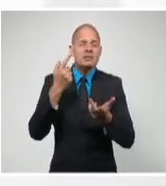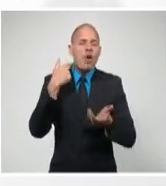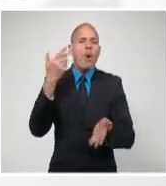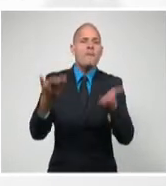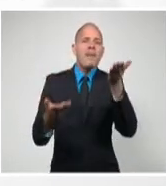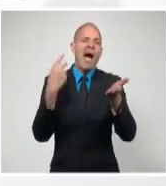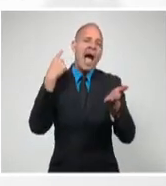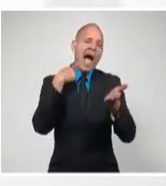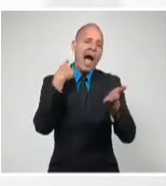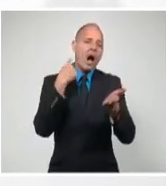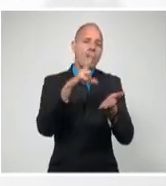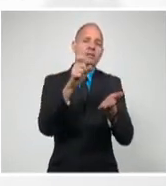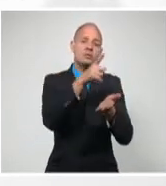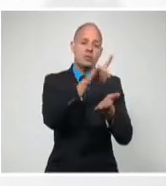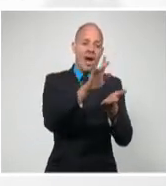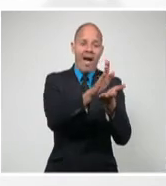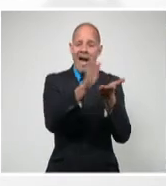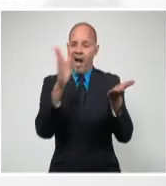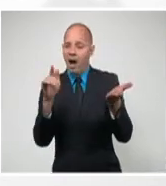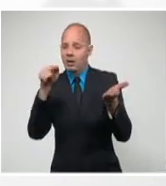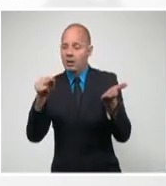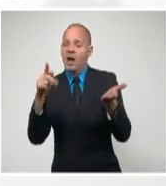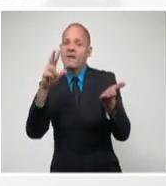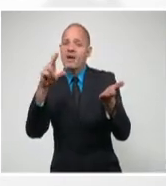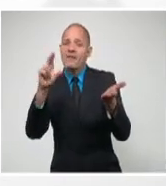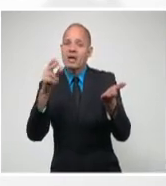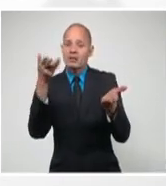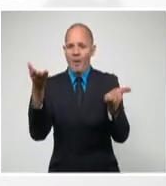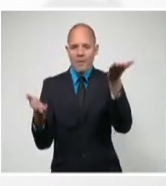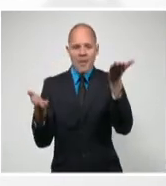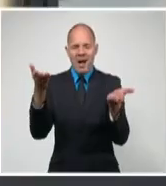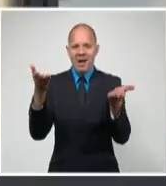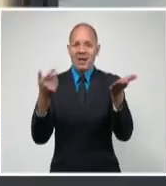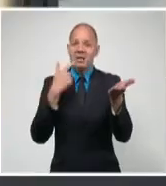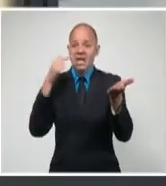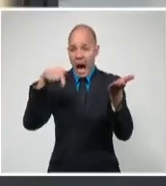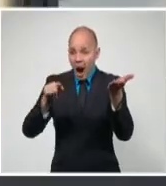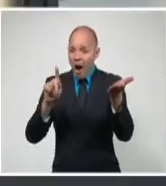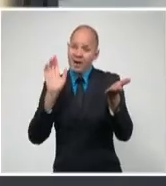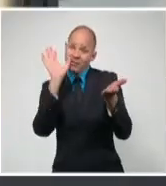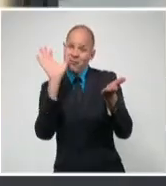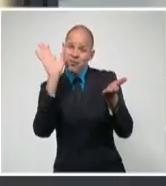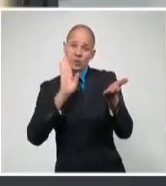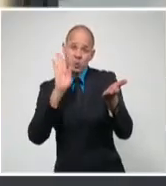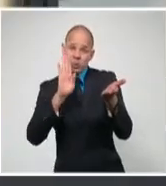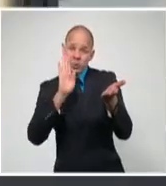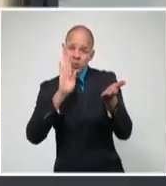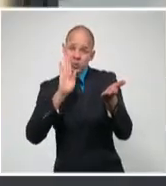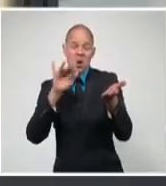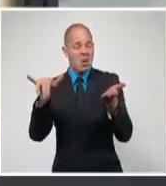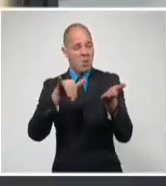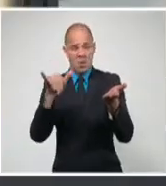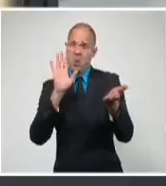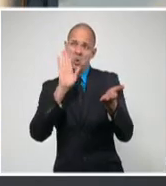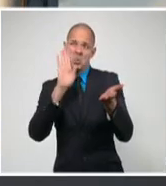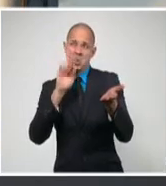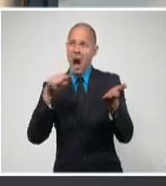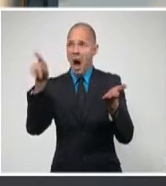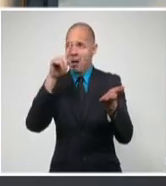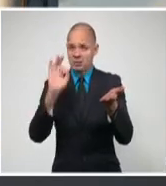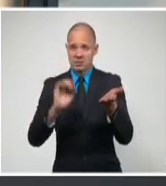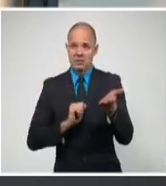2019. Estos datos son una alerta, sobre todo si tenemos en cuenta que el CO2 permanece en la atmósfera y los océanos